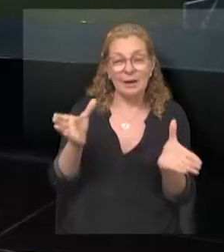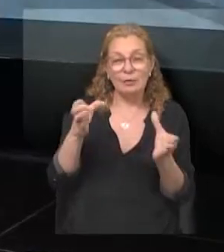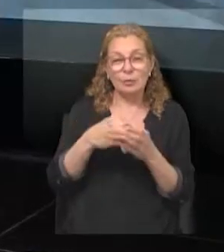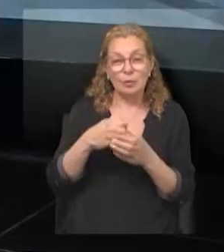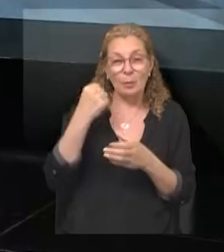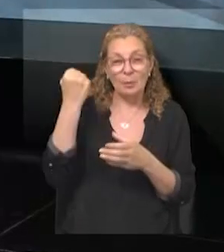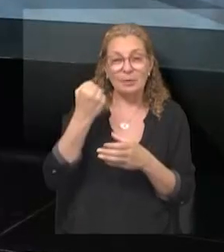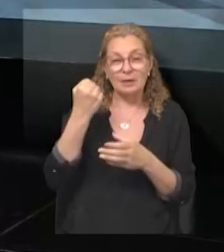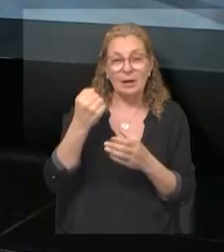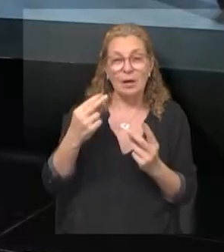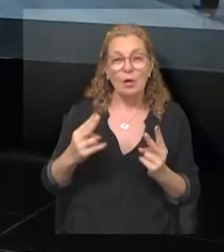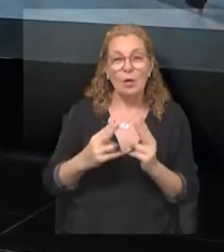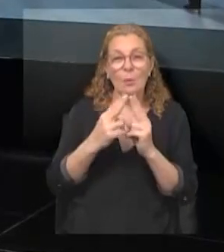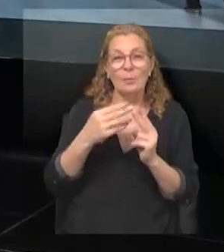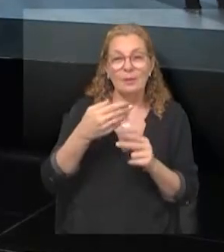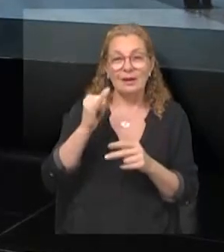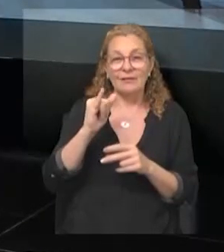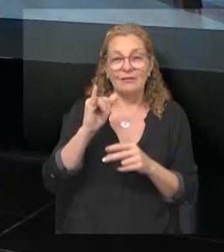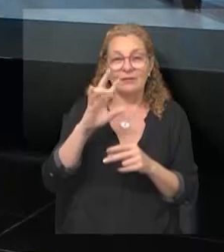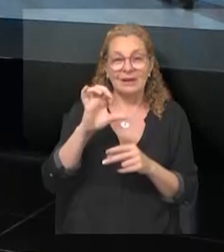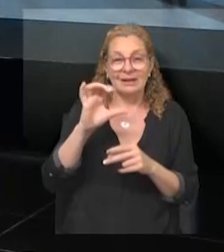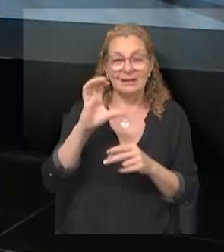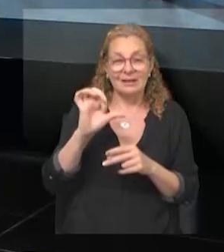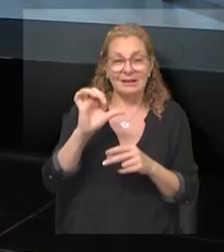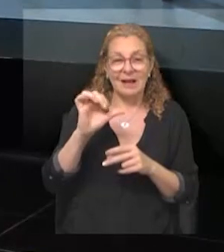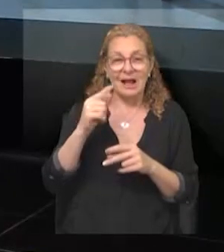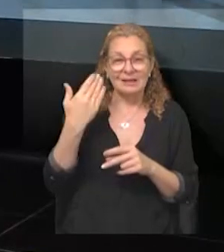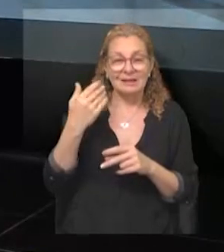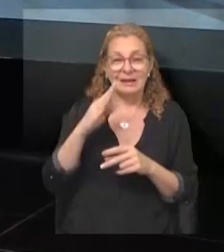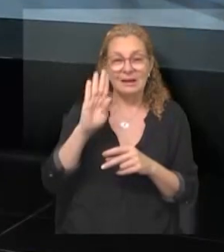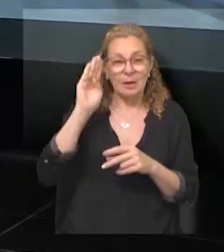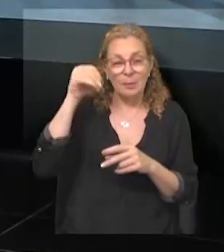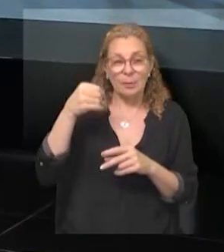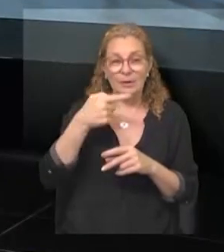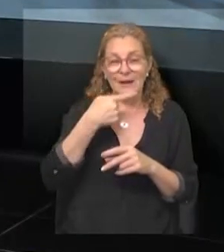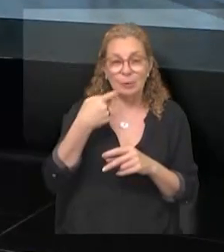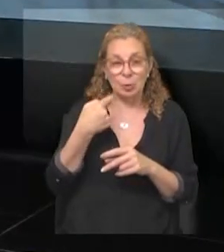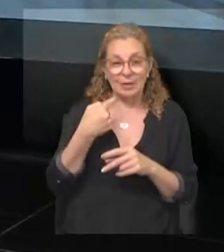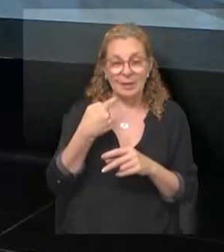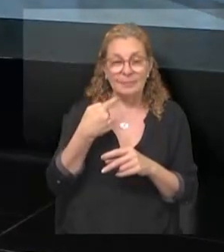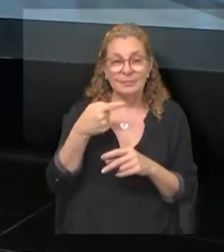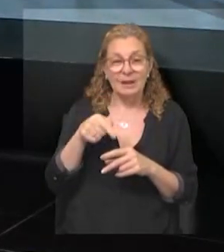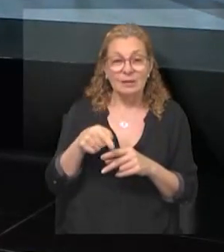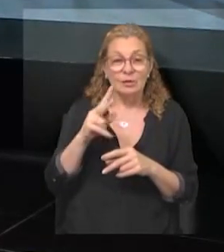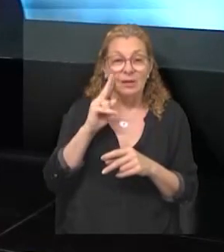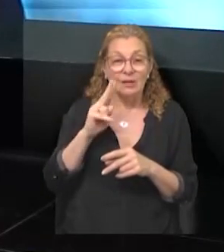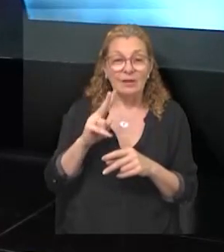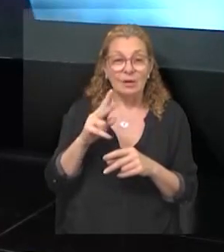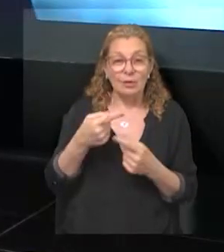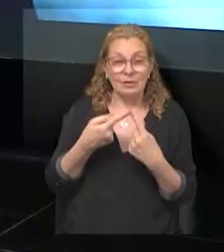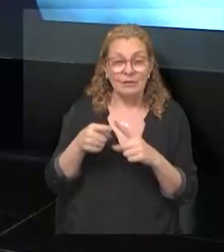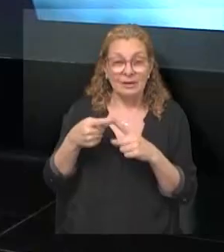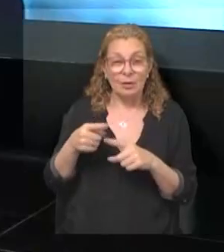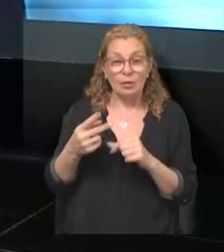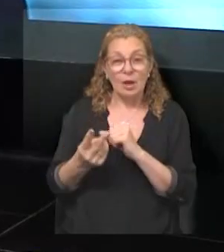clave que será la Cumbre de los bricks que se va a desarrollar en ká en la República rusa esto tiene que ver con una serie de